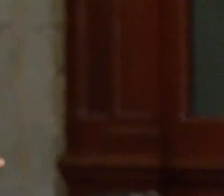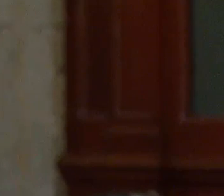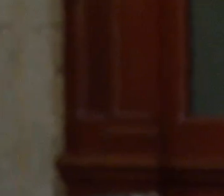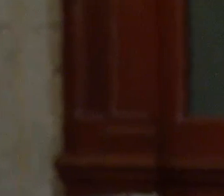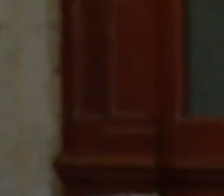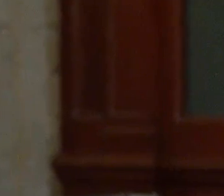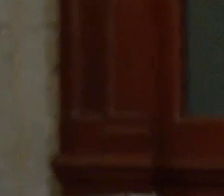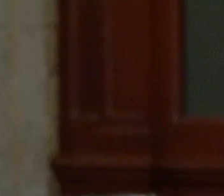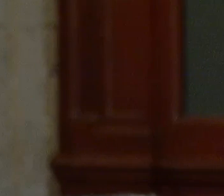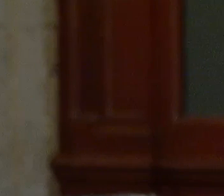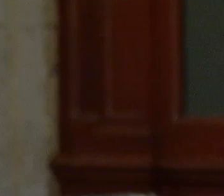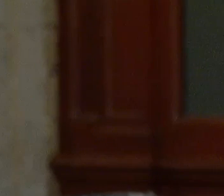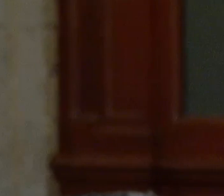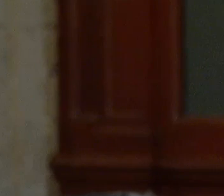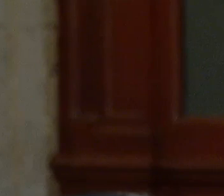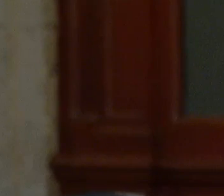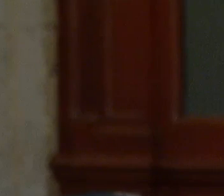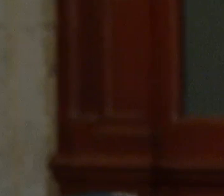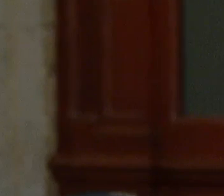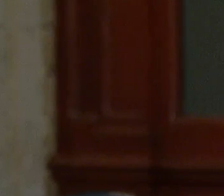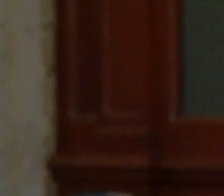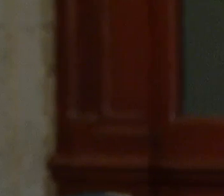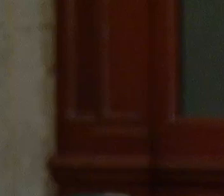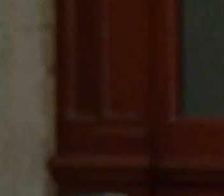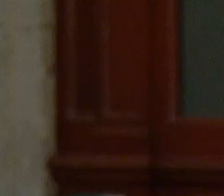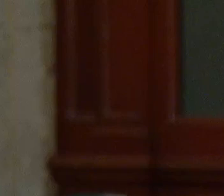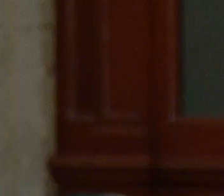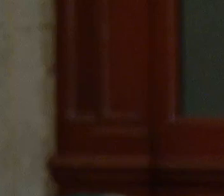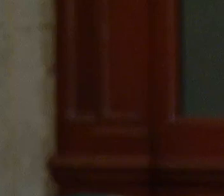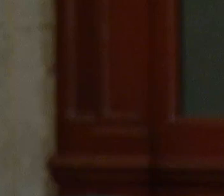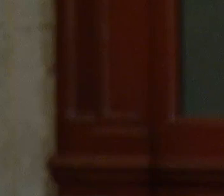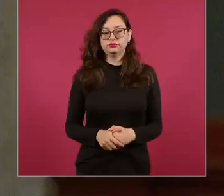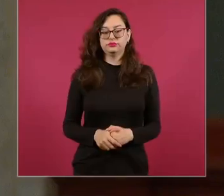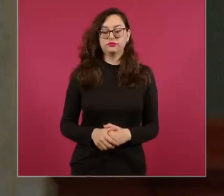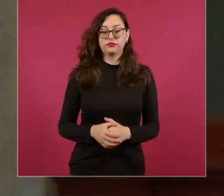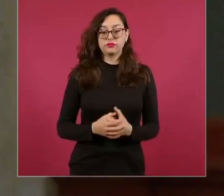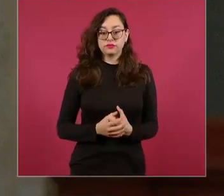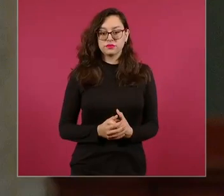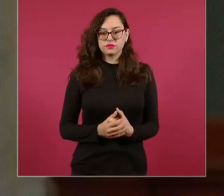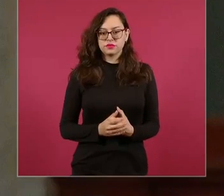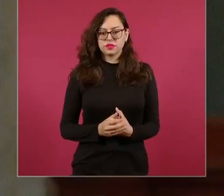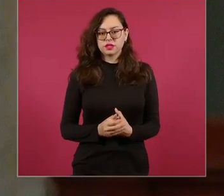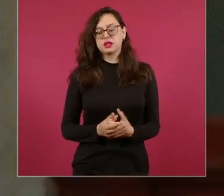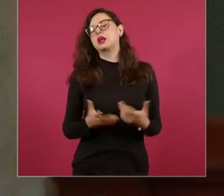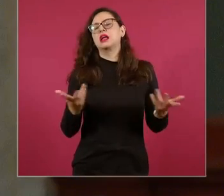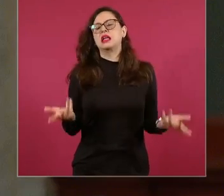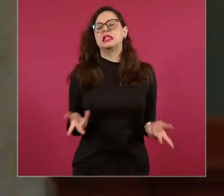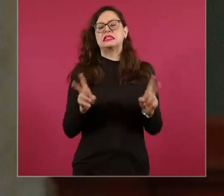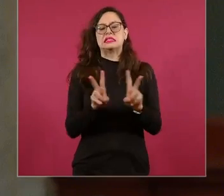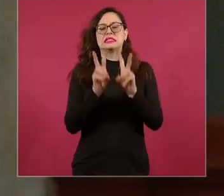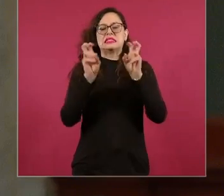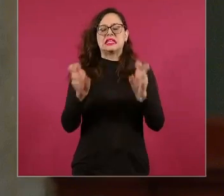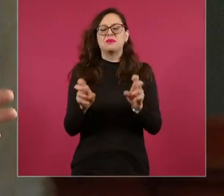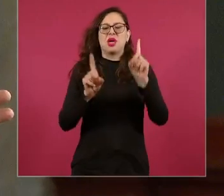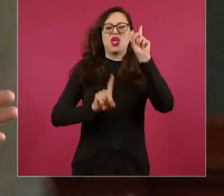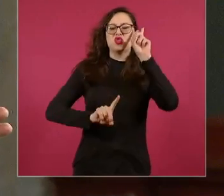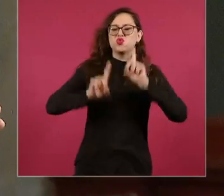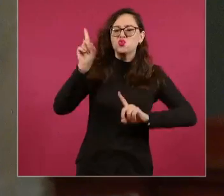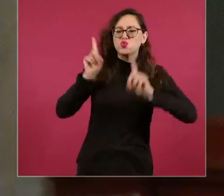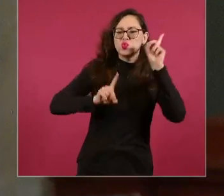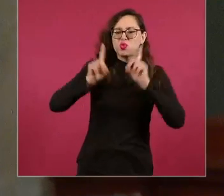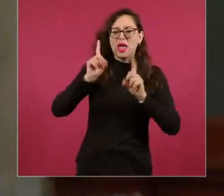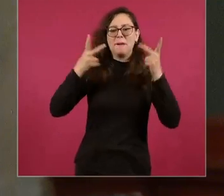extranjero que parece ser que aquí en la mañanera se dio la noticia que desde el extranjero podían tramitar su